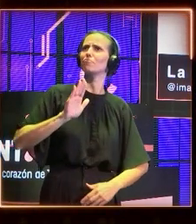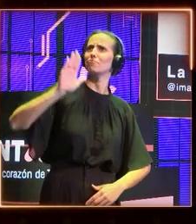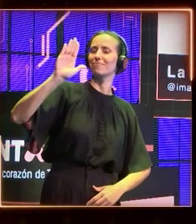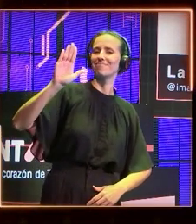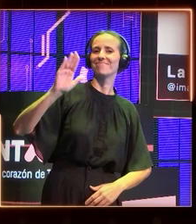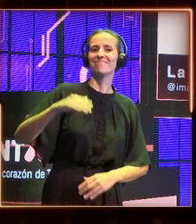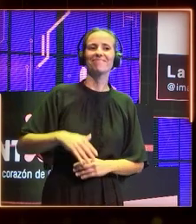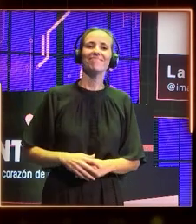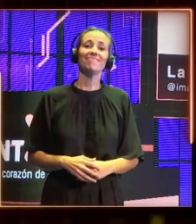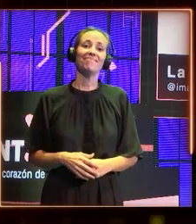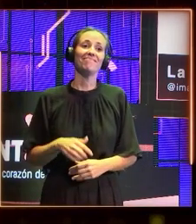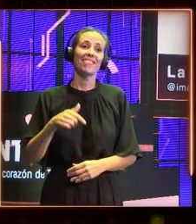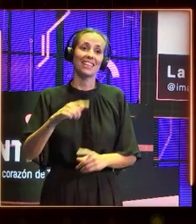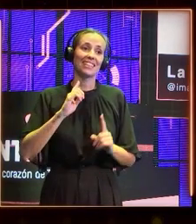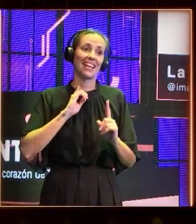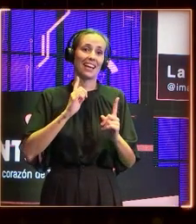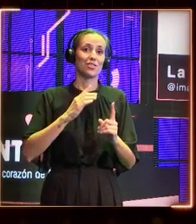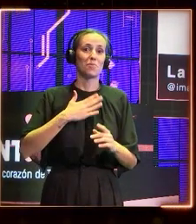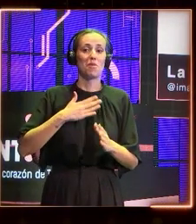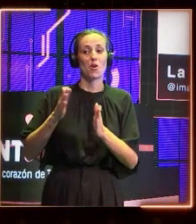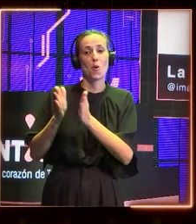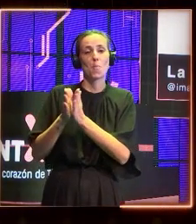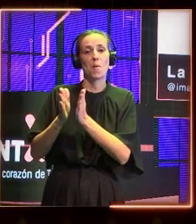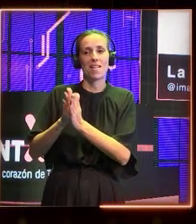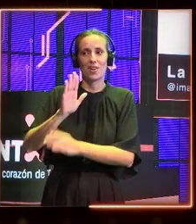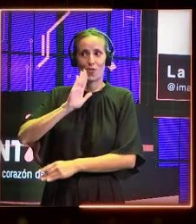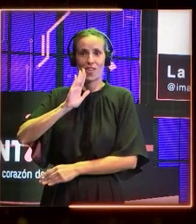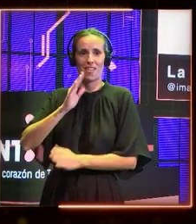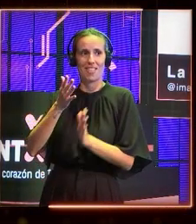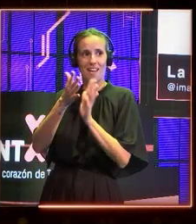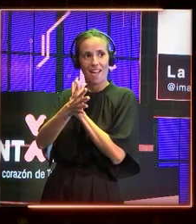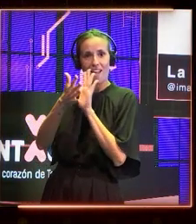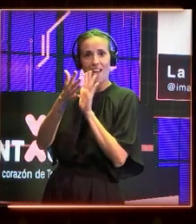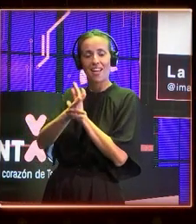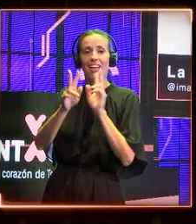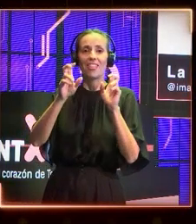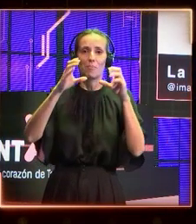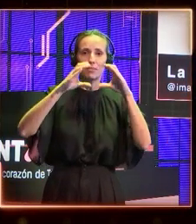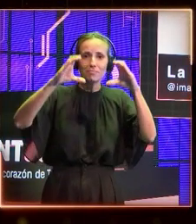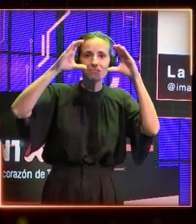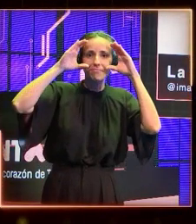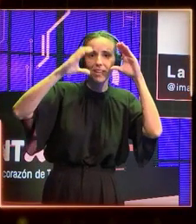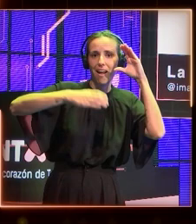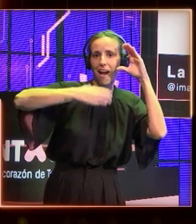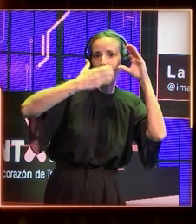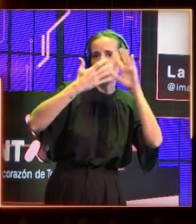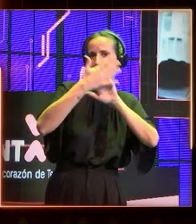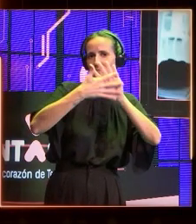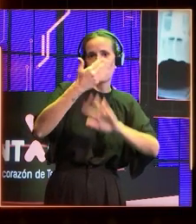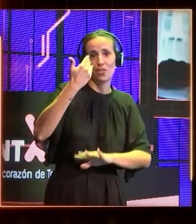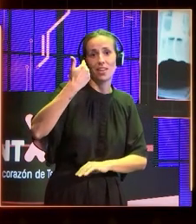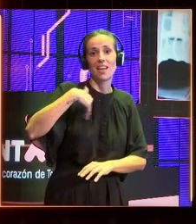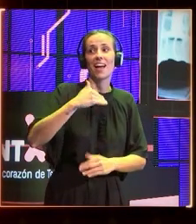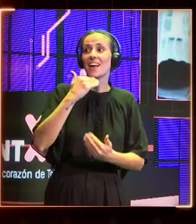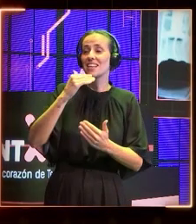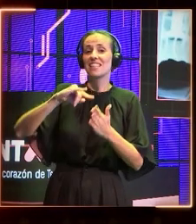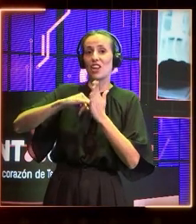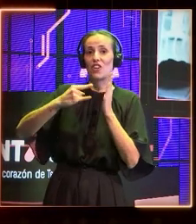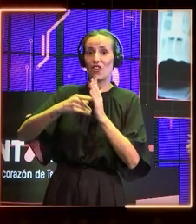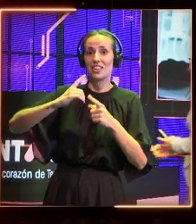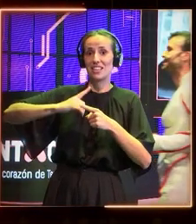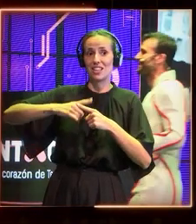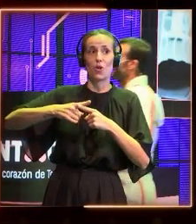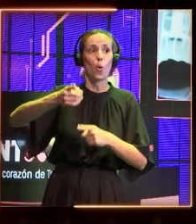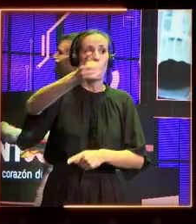en este caso me lo ha puesto muy fácil mito Cayo Pedro aznar porque ya os ha hablado de las Apple Vision Pro que gracias a tecnologica Santa Cruz las Vais a